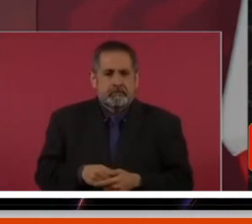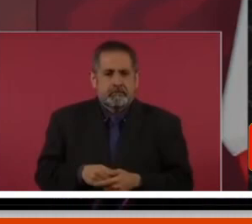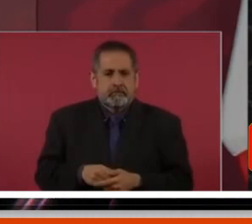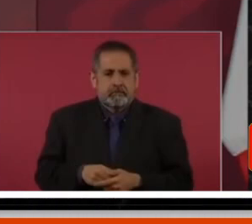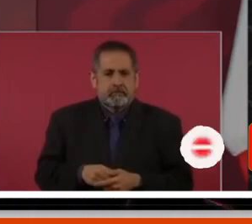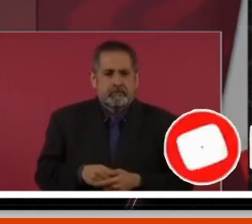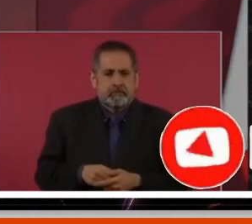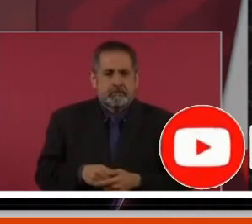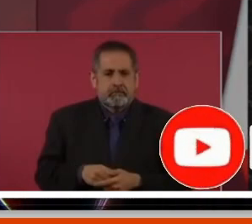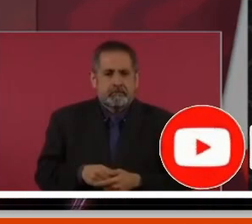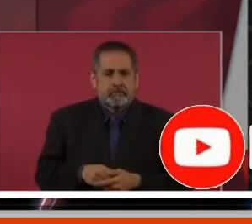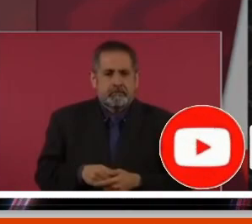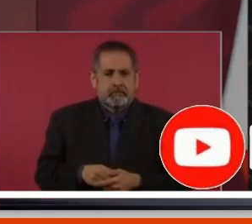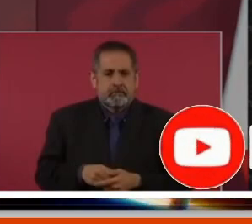Maya?